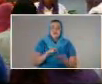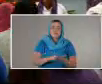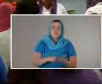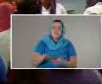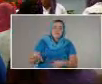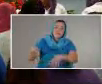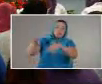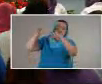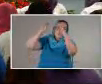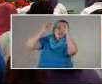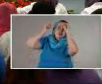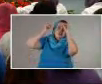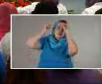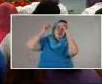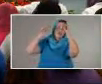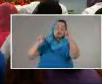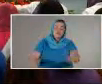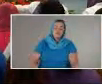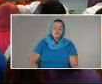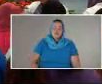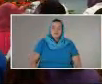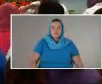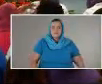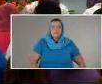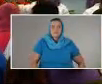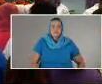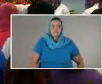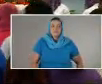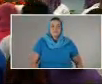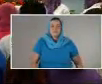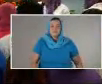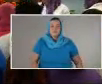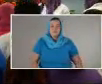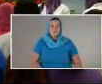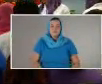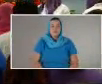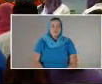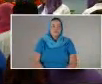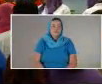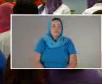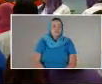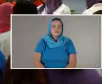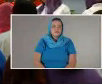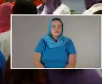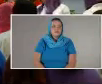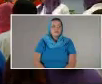A Moisés Aguilar Mejía, a Edgar Gerardo García Muñoz